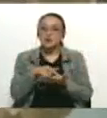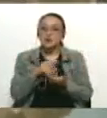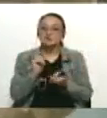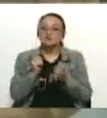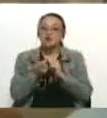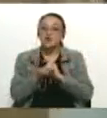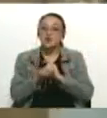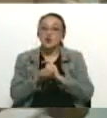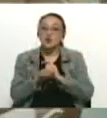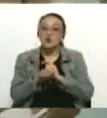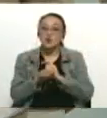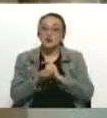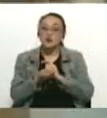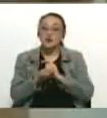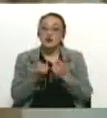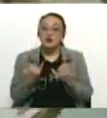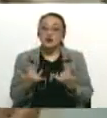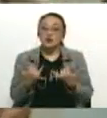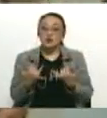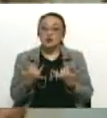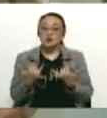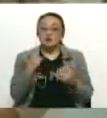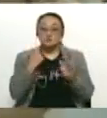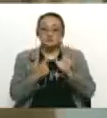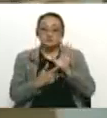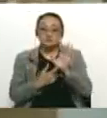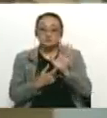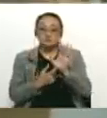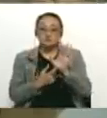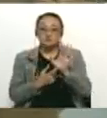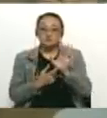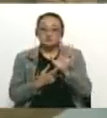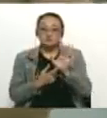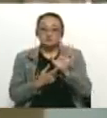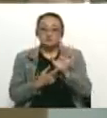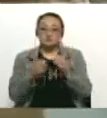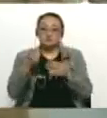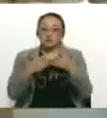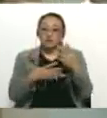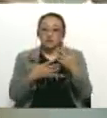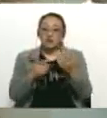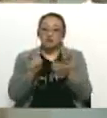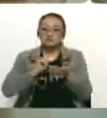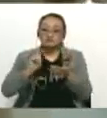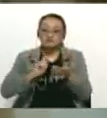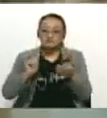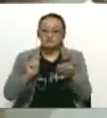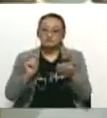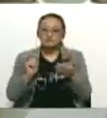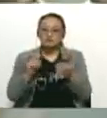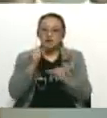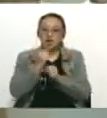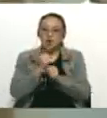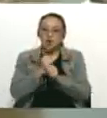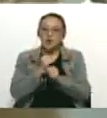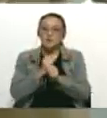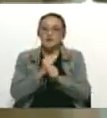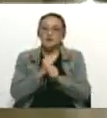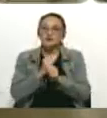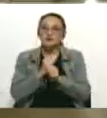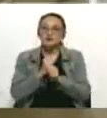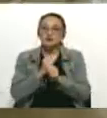renovado totalmente, y hoy presentamos, bueno, una gran cantidad de editoriales y de obras literarias. Así